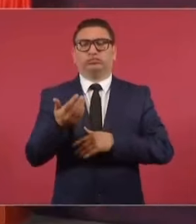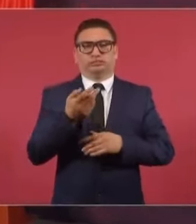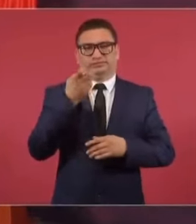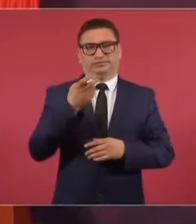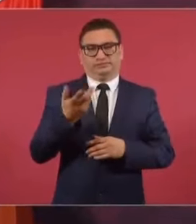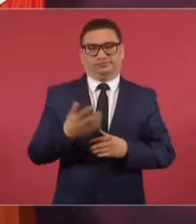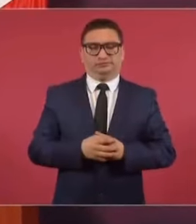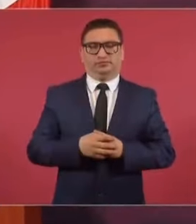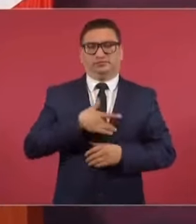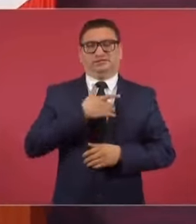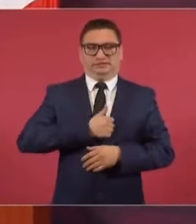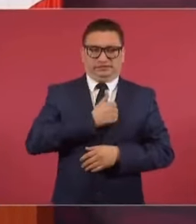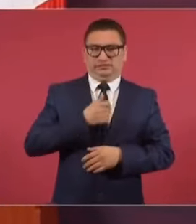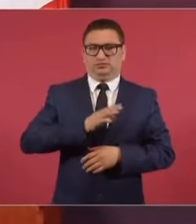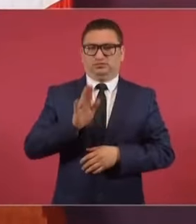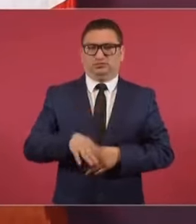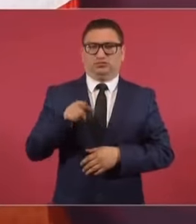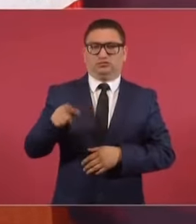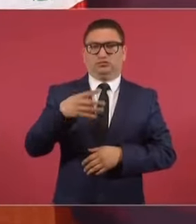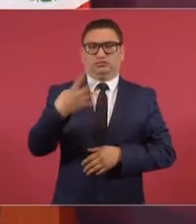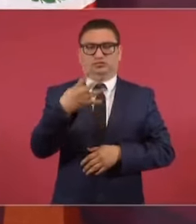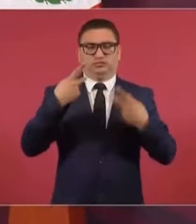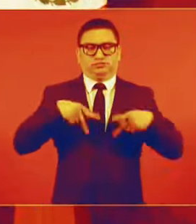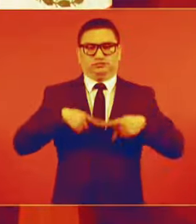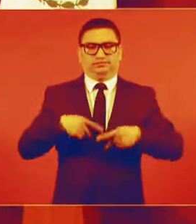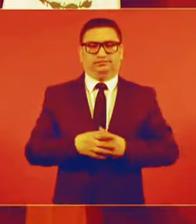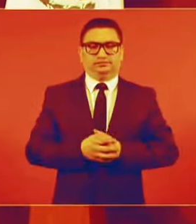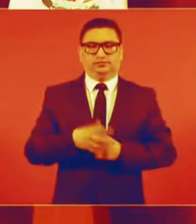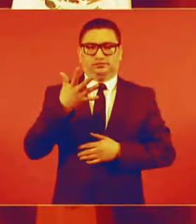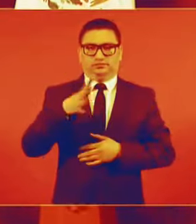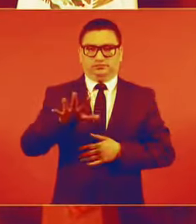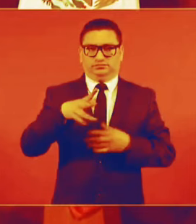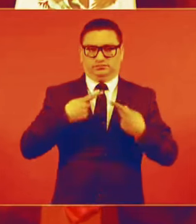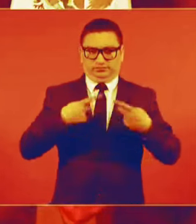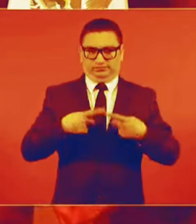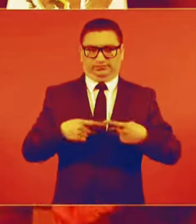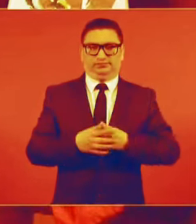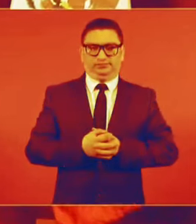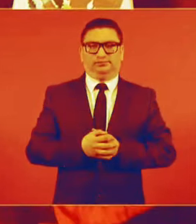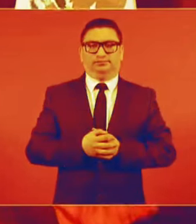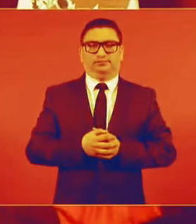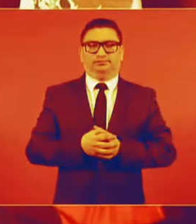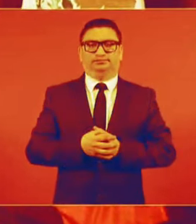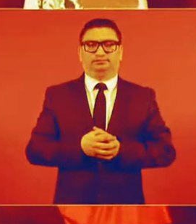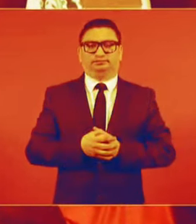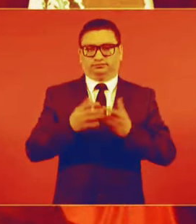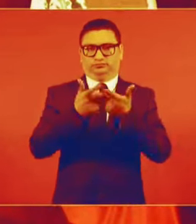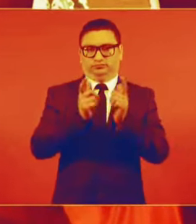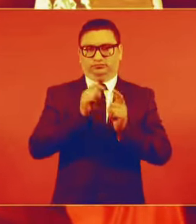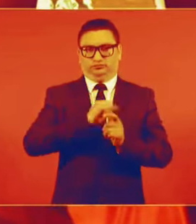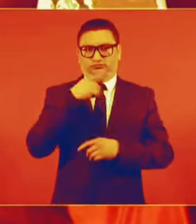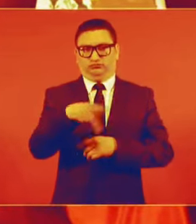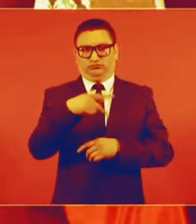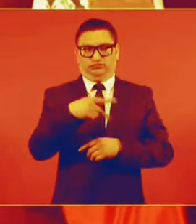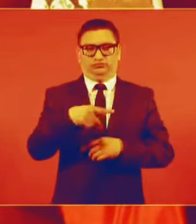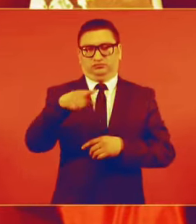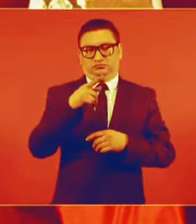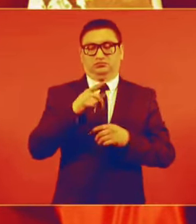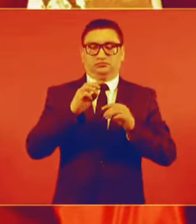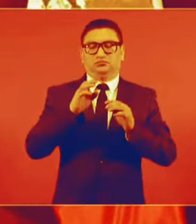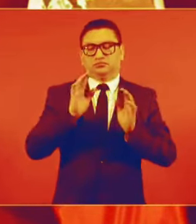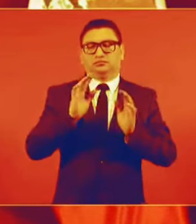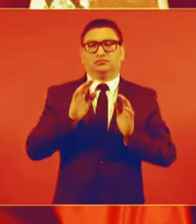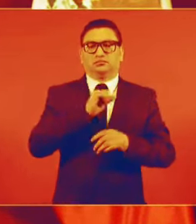eso, lamentablemente, perdió la vida 14 personas, 10 de esta supuesta banda de